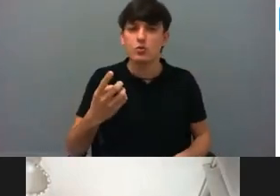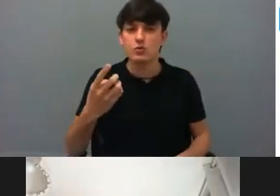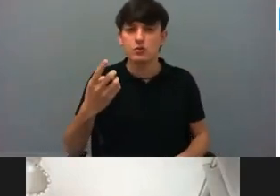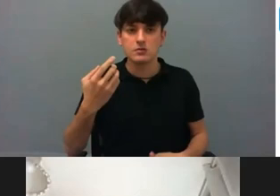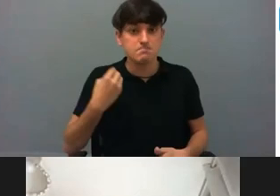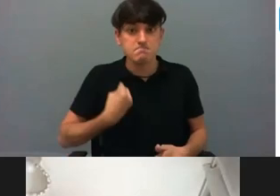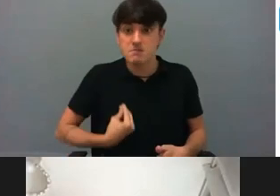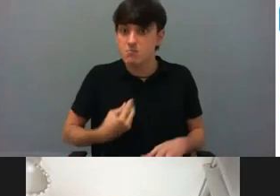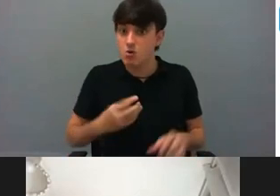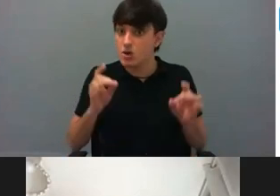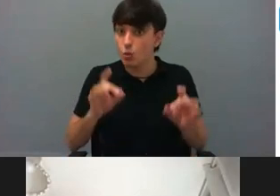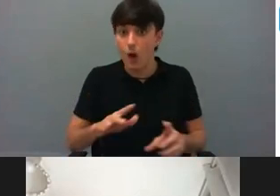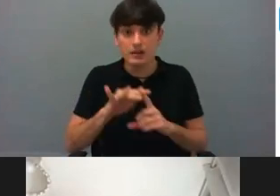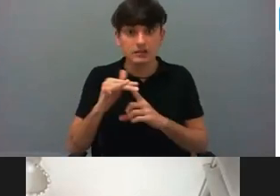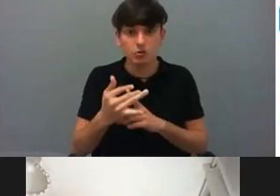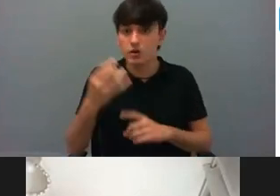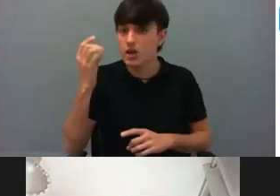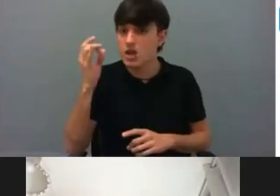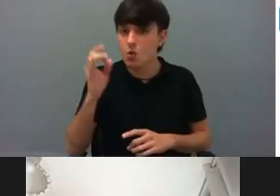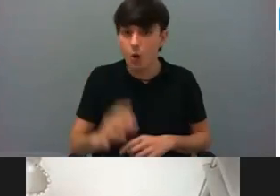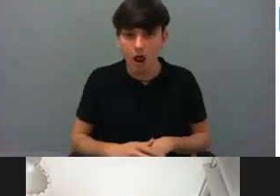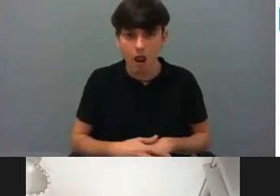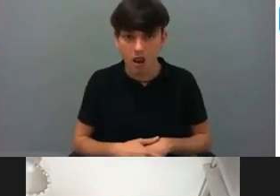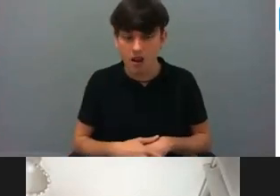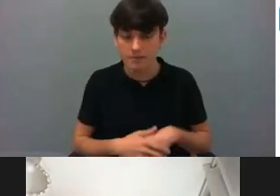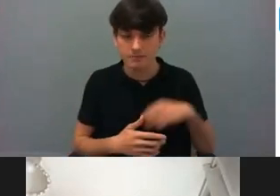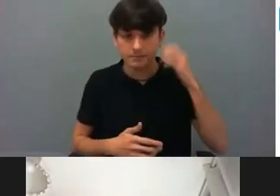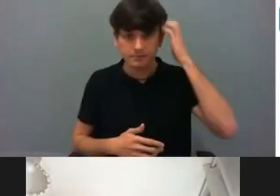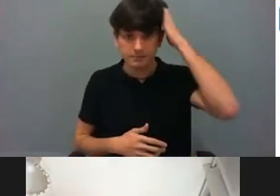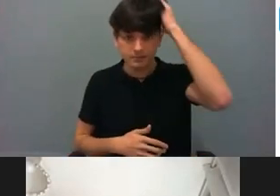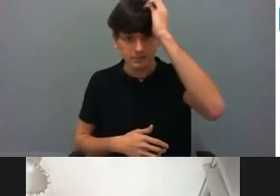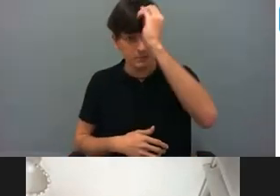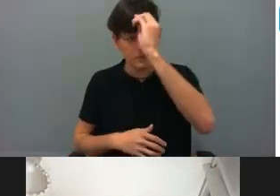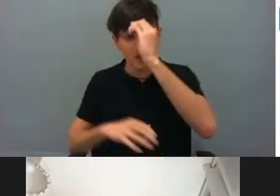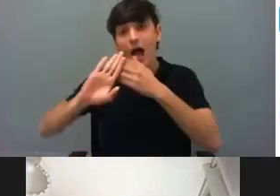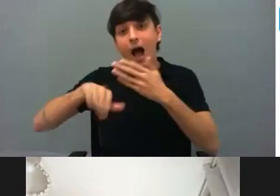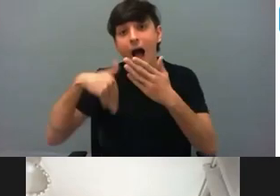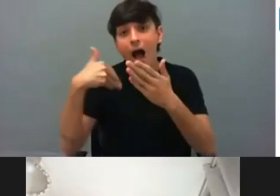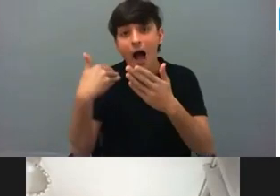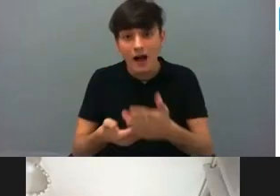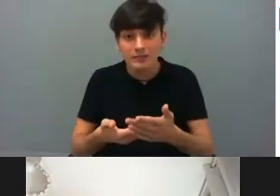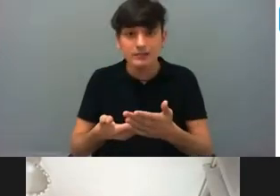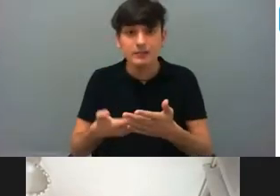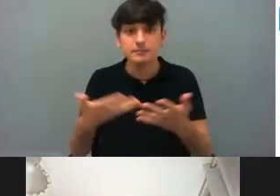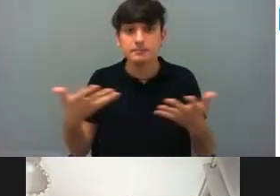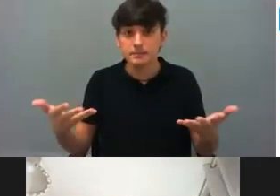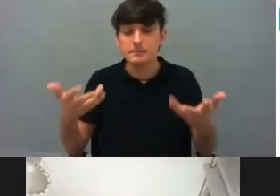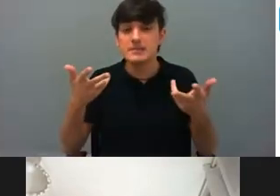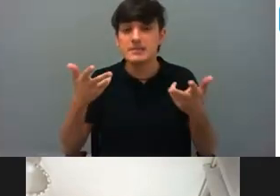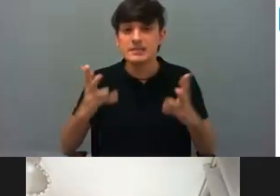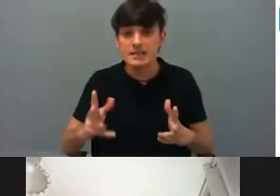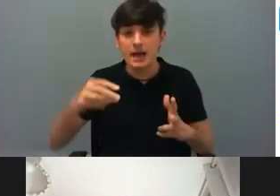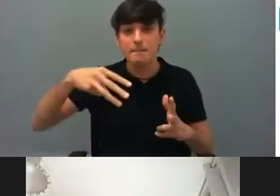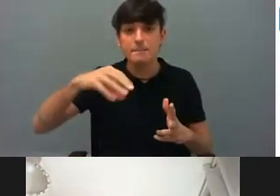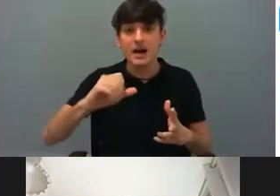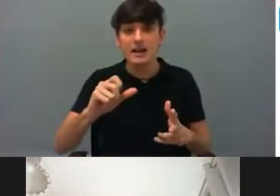mismo sitio, todavía dentro de los primeros años, hasta que un buen día llega la silla McLaren, de rayas